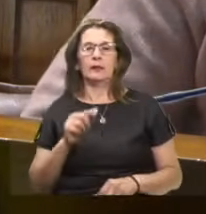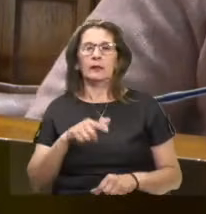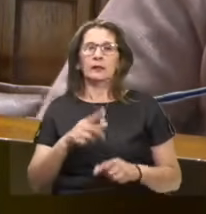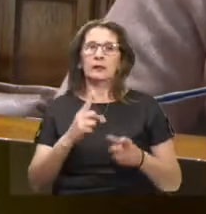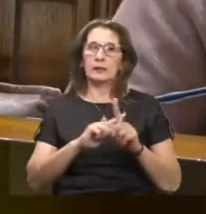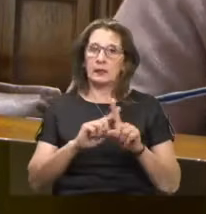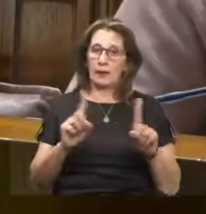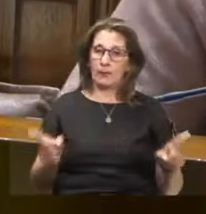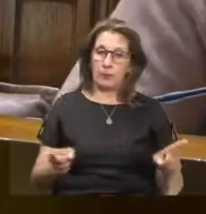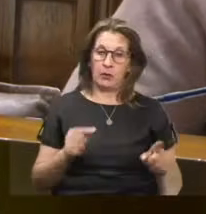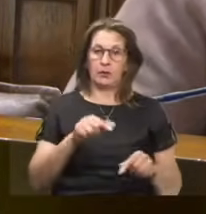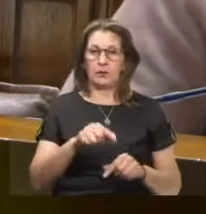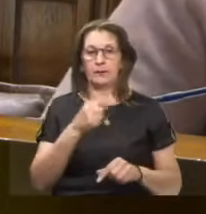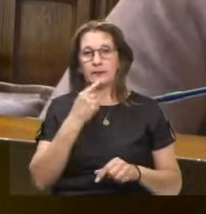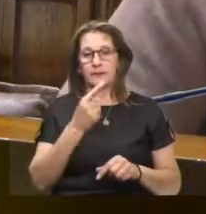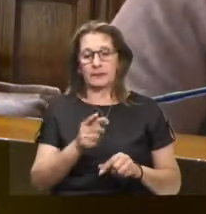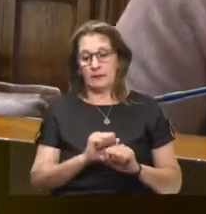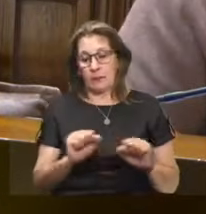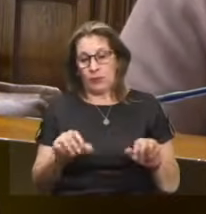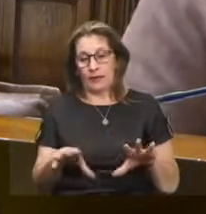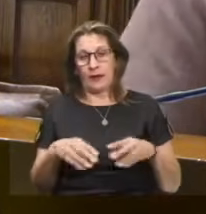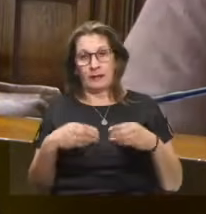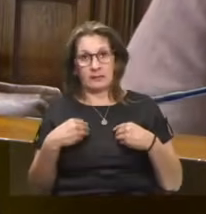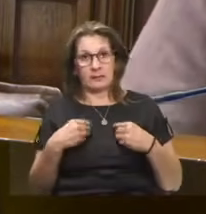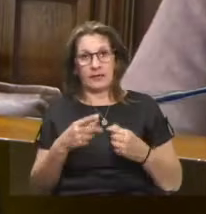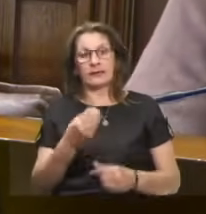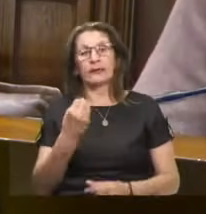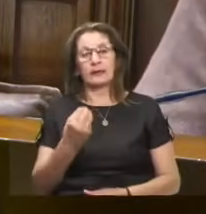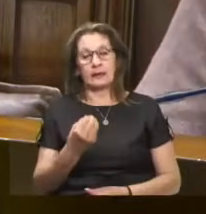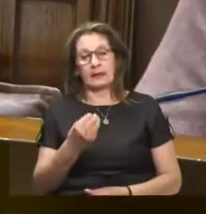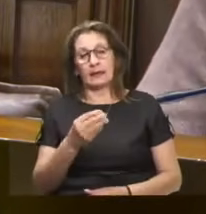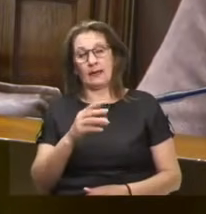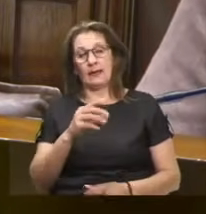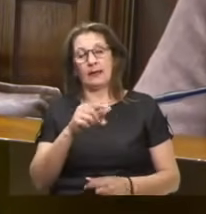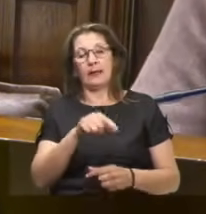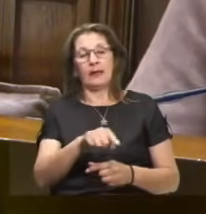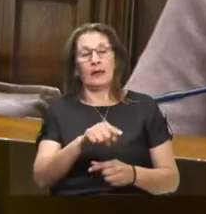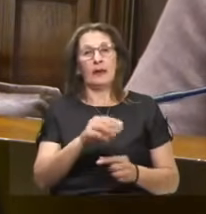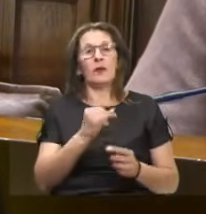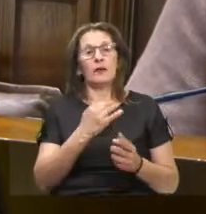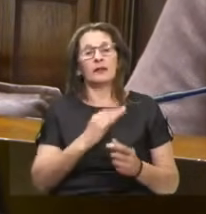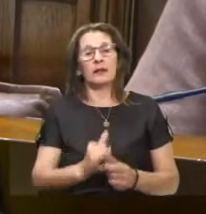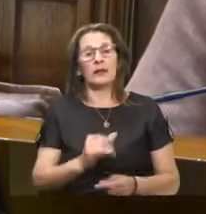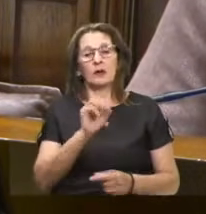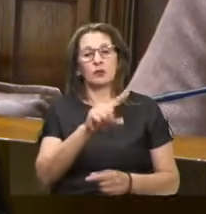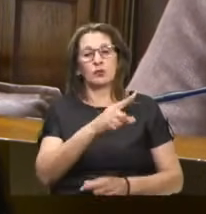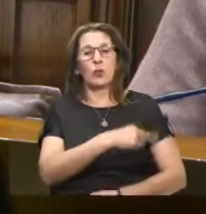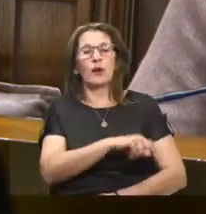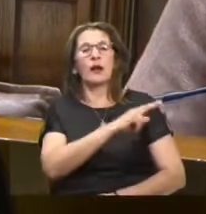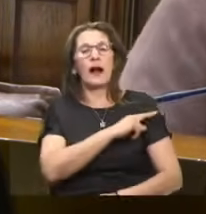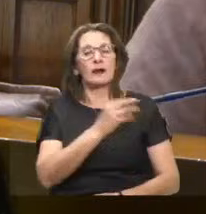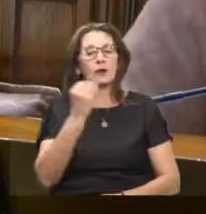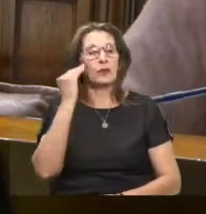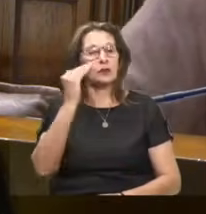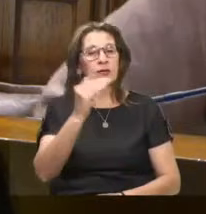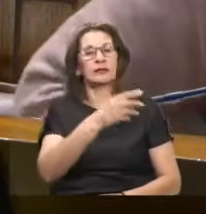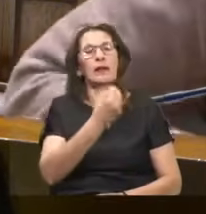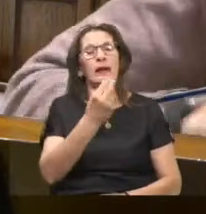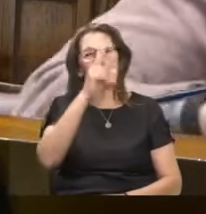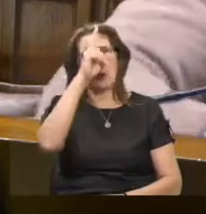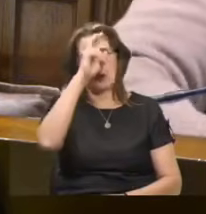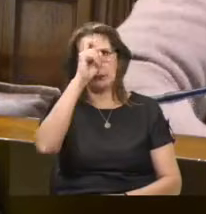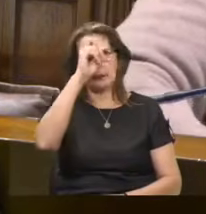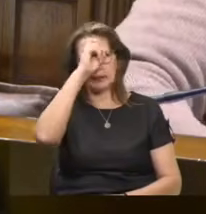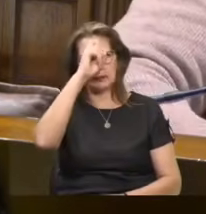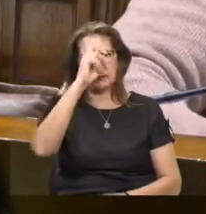Tampoco puede aceptarse el hecho de que Danza ejerce su cargo docente en el Hospital Pasteur